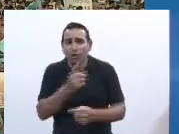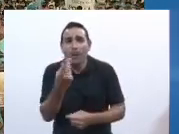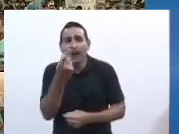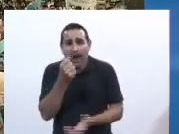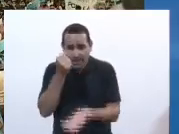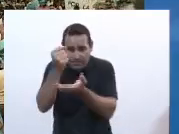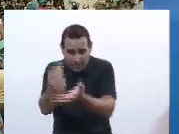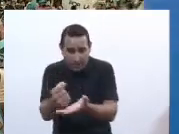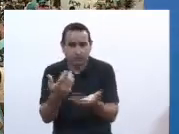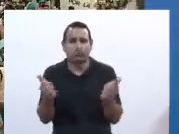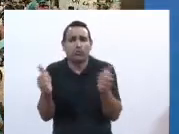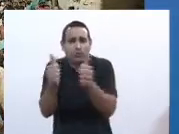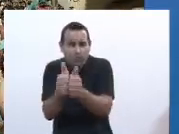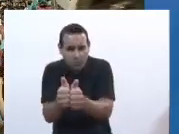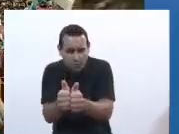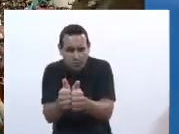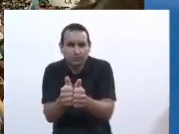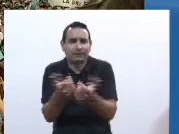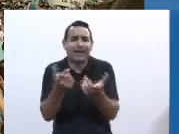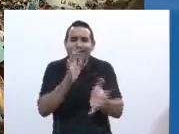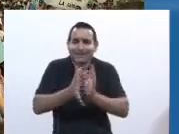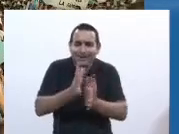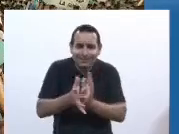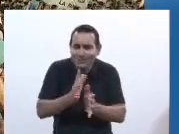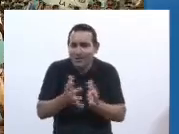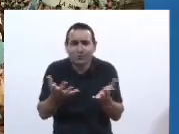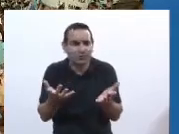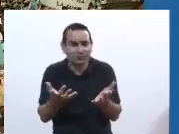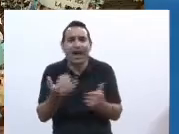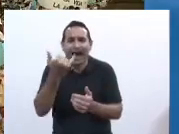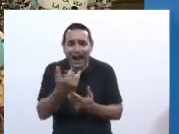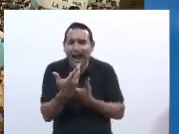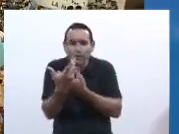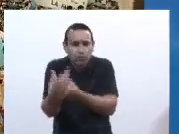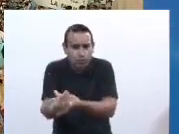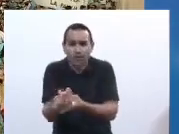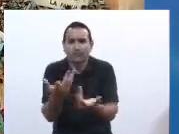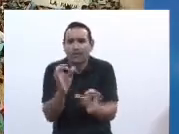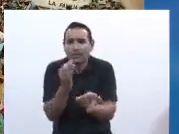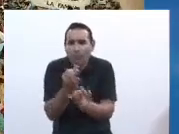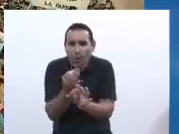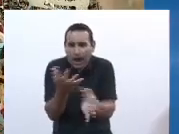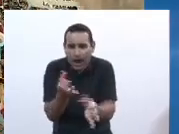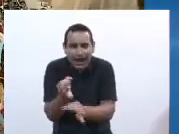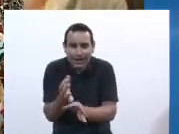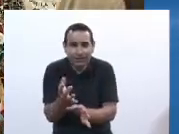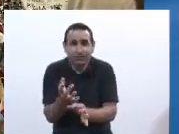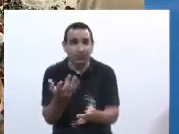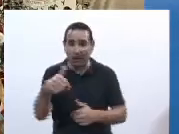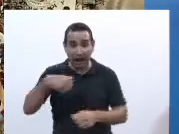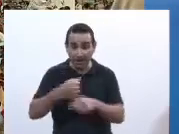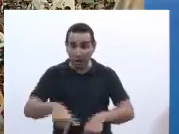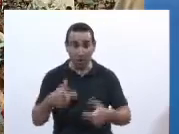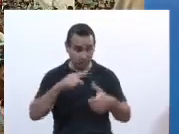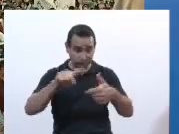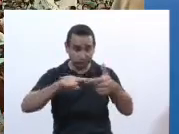económicos, acompañamiento, terapia, ayuda escolar. Eso no existe en este